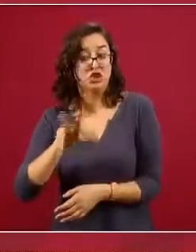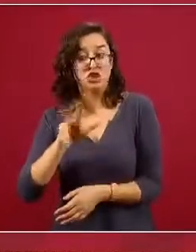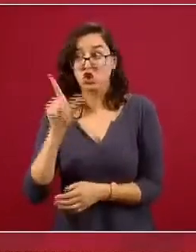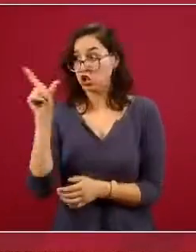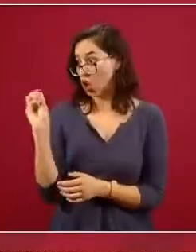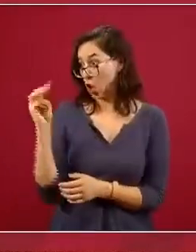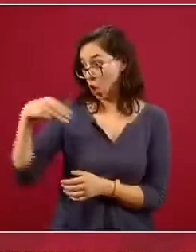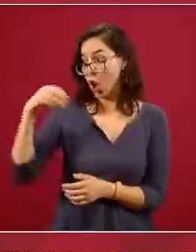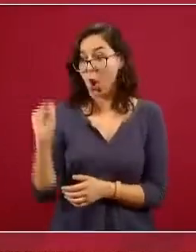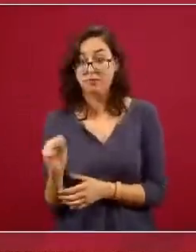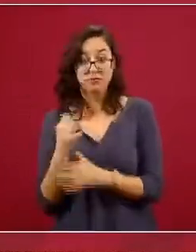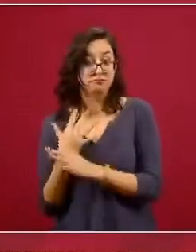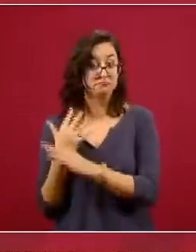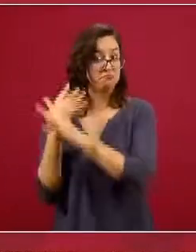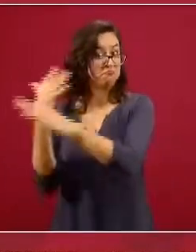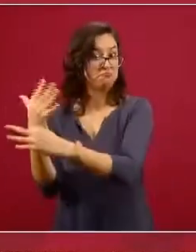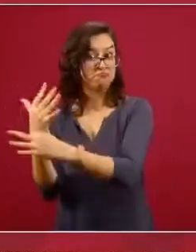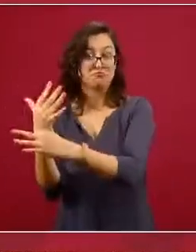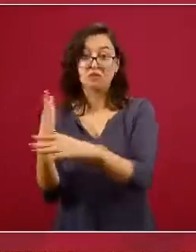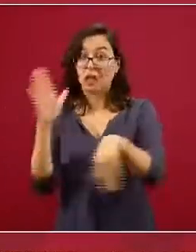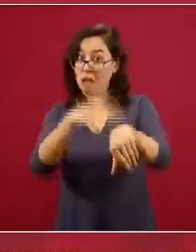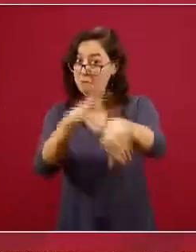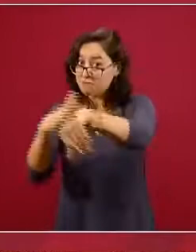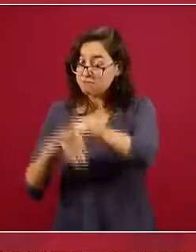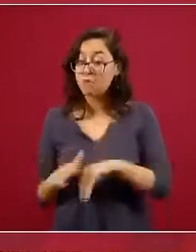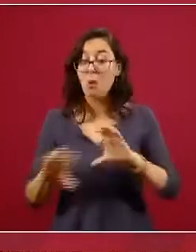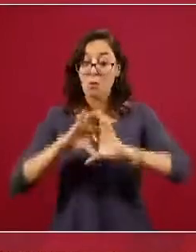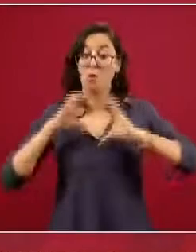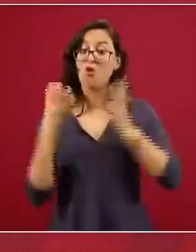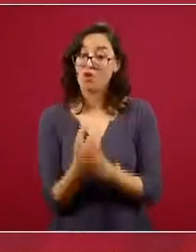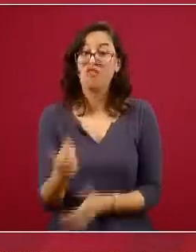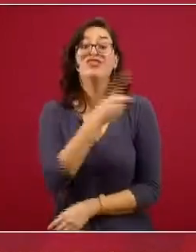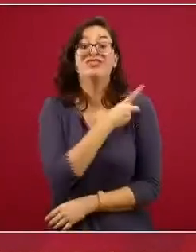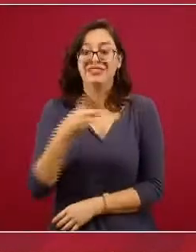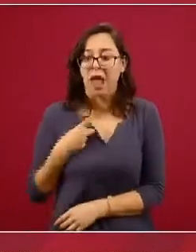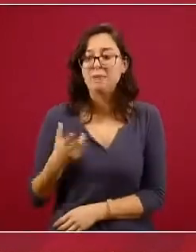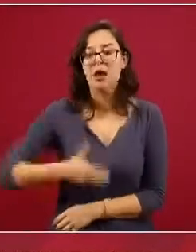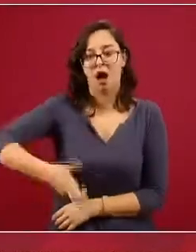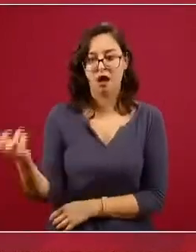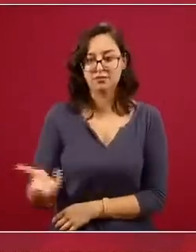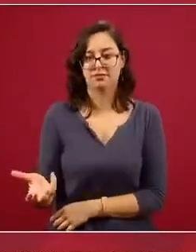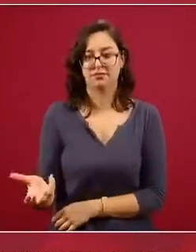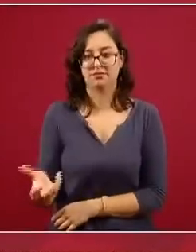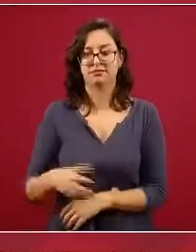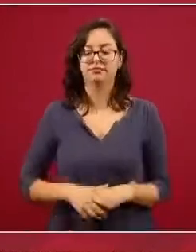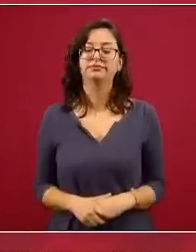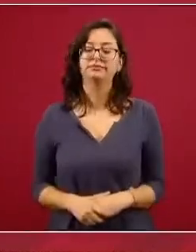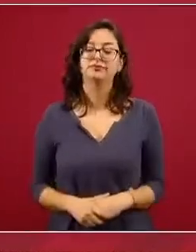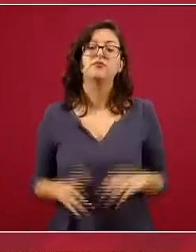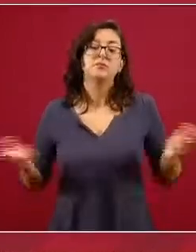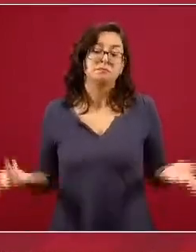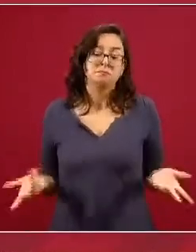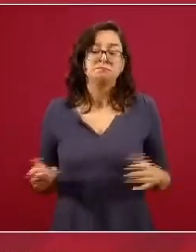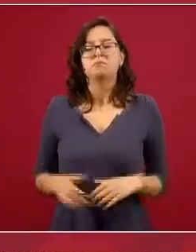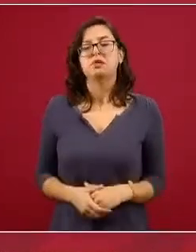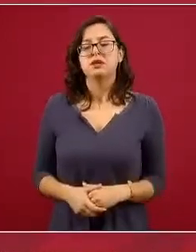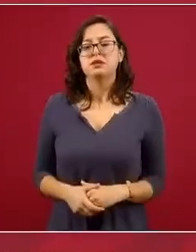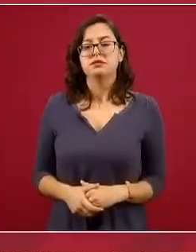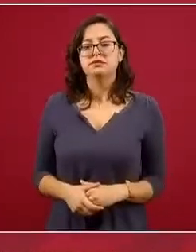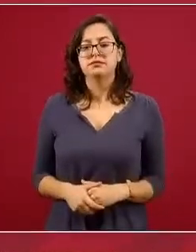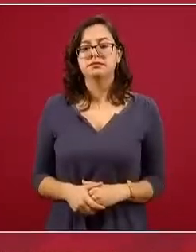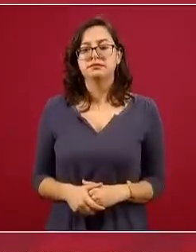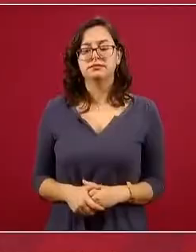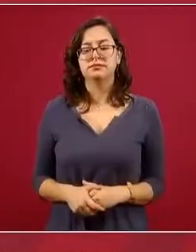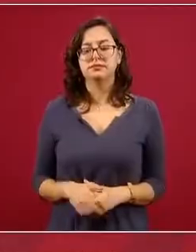volvió a hacer el señalamiento para todo el mundo de que este es un modelo deseable de evolución. Bueno, este mismo modelo